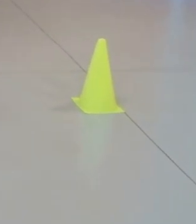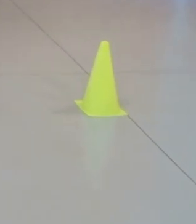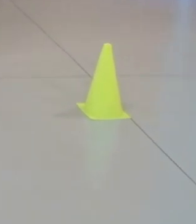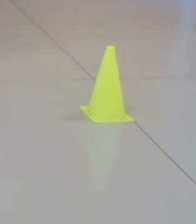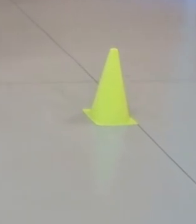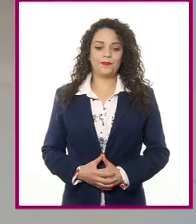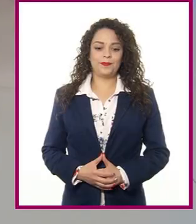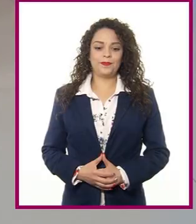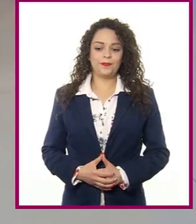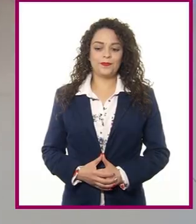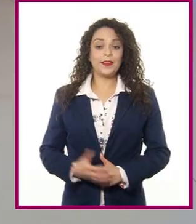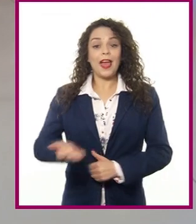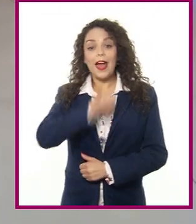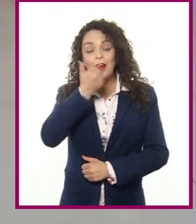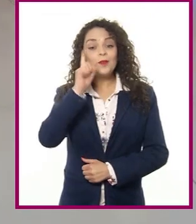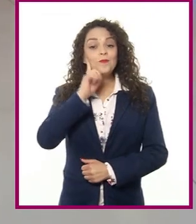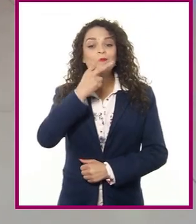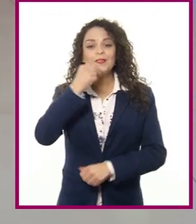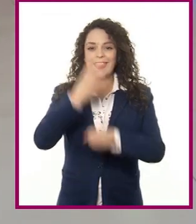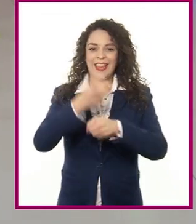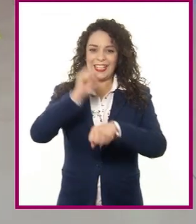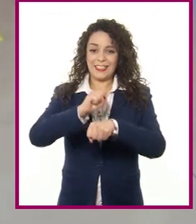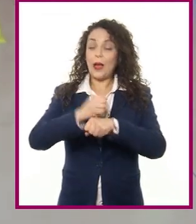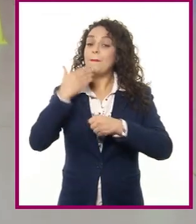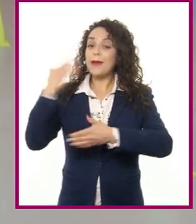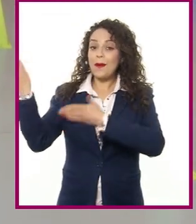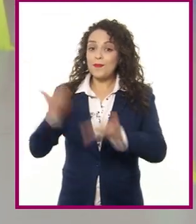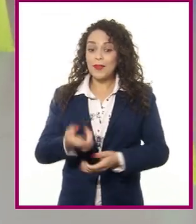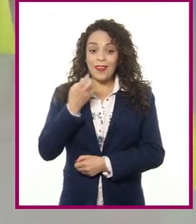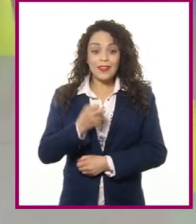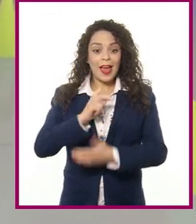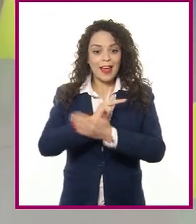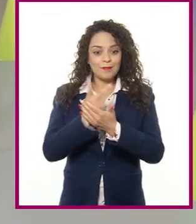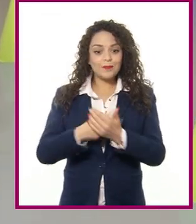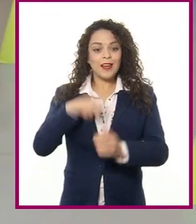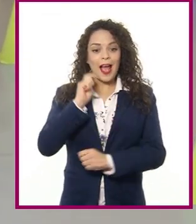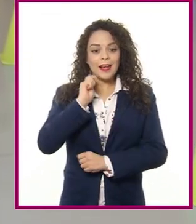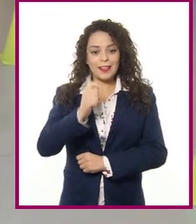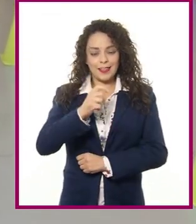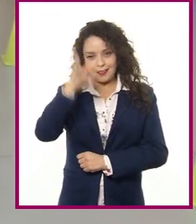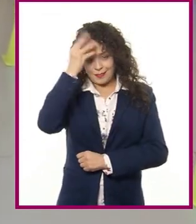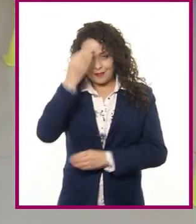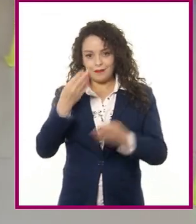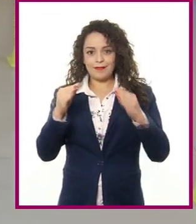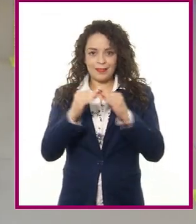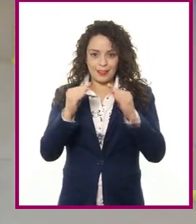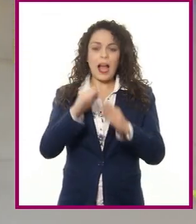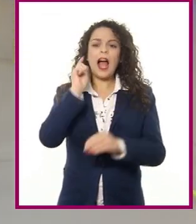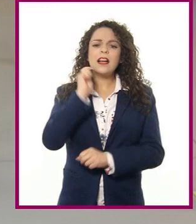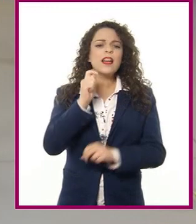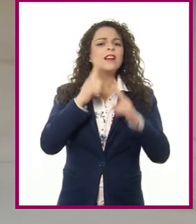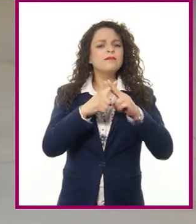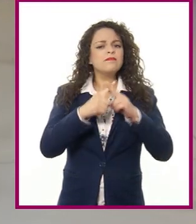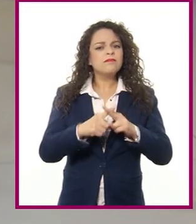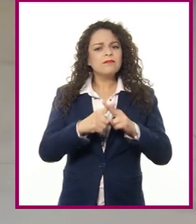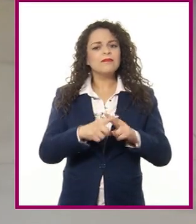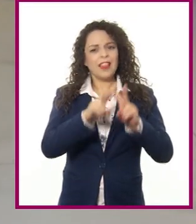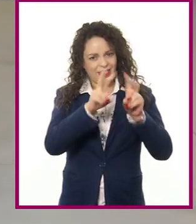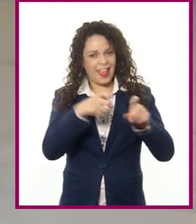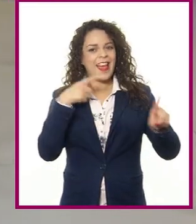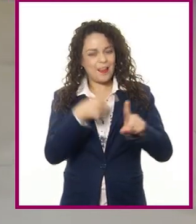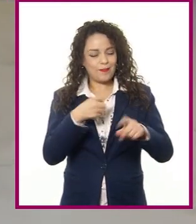Alumnas y alumnos de tercer grado de secundaria, bienvenidos a una sesión más de Aprende en Casa para la asignatura de Matemáticas. Yo soy